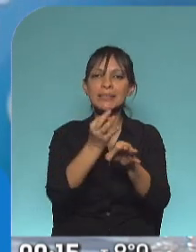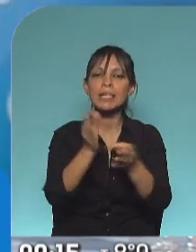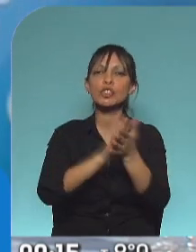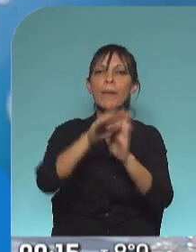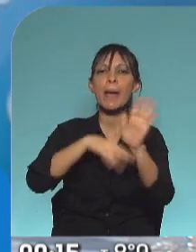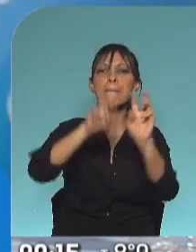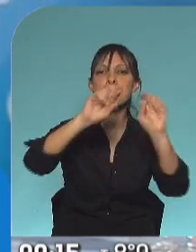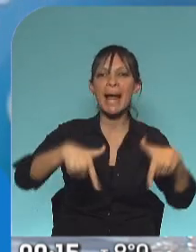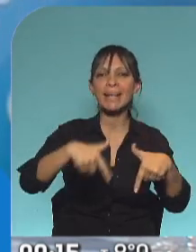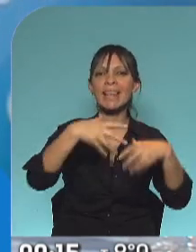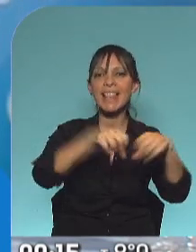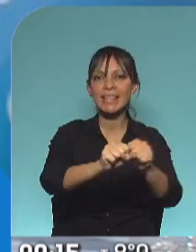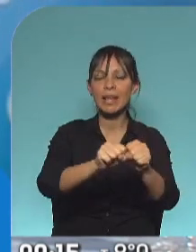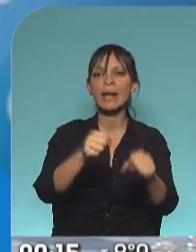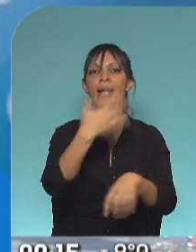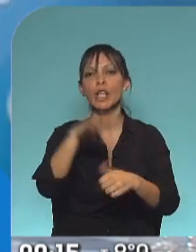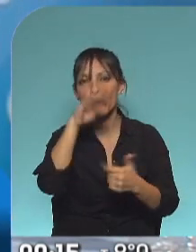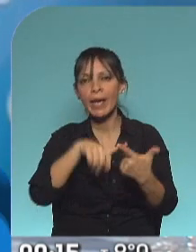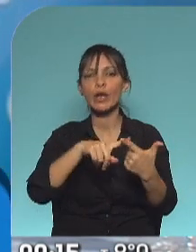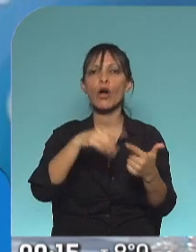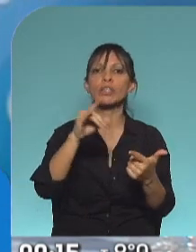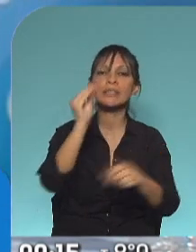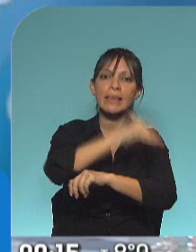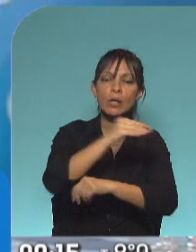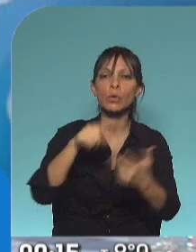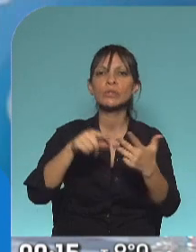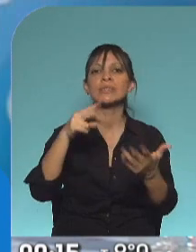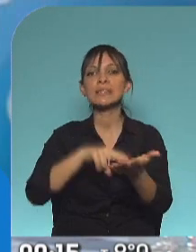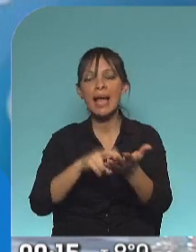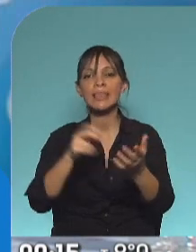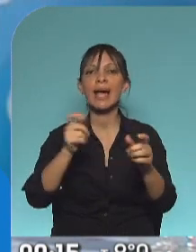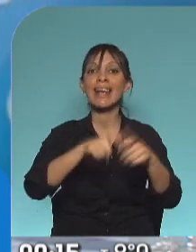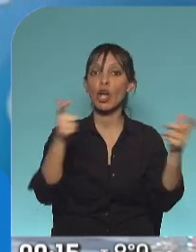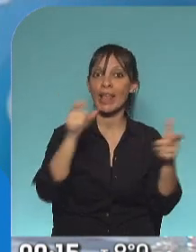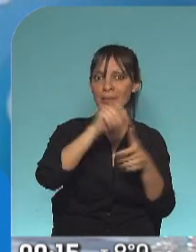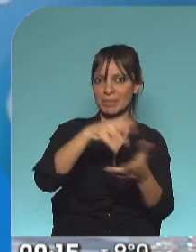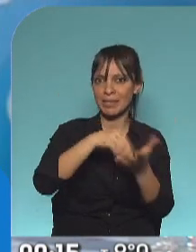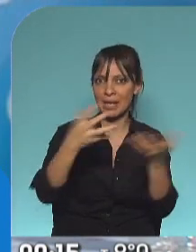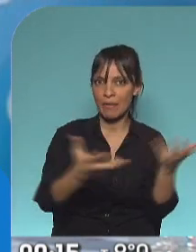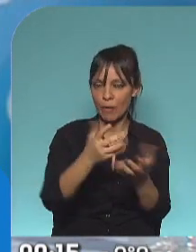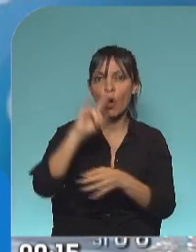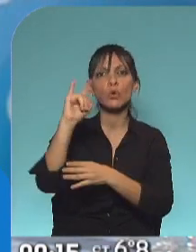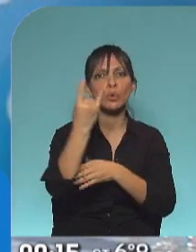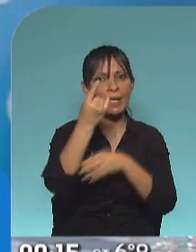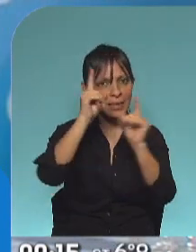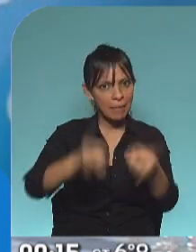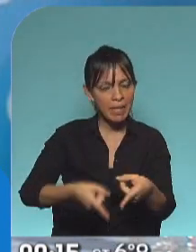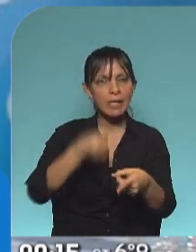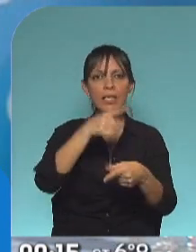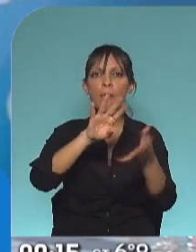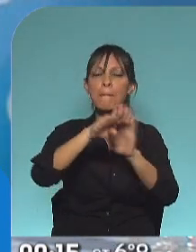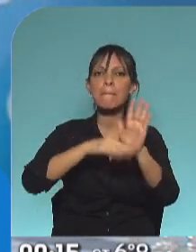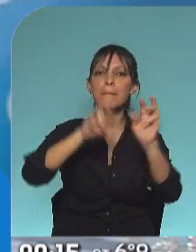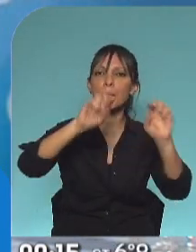en ese sentido. Río Negro, Santa Cruz, Salta, Río Grande, en Tierra del Fuego y Ushuaia están trabajando también con el detectar. Así